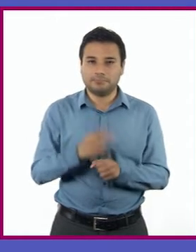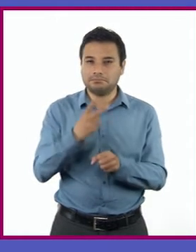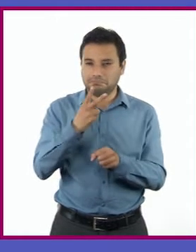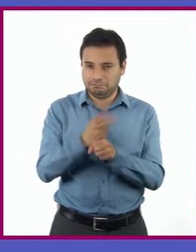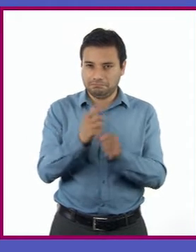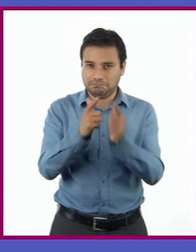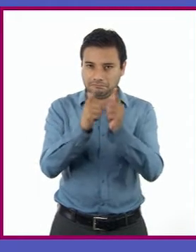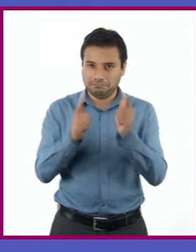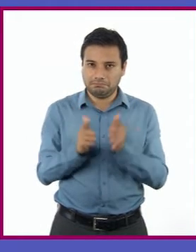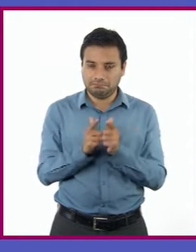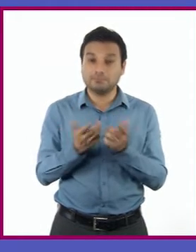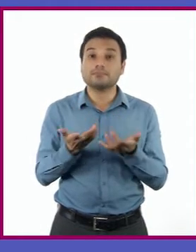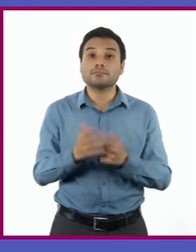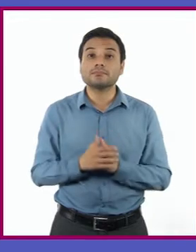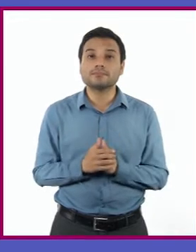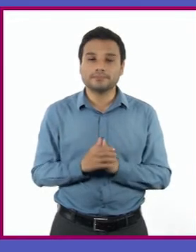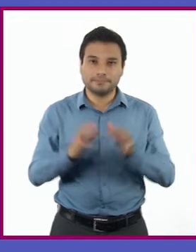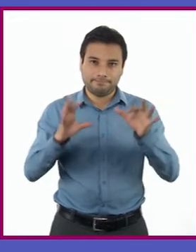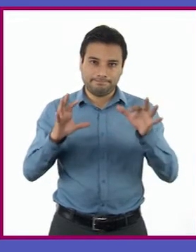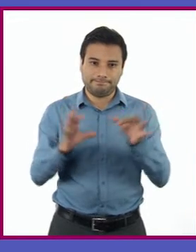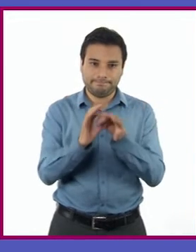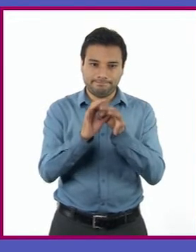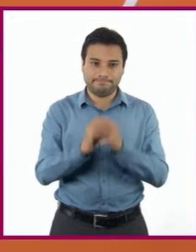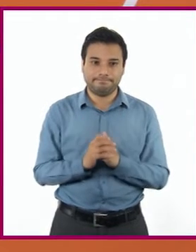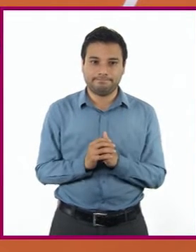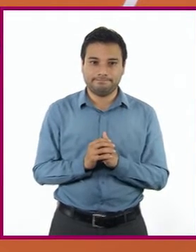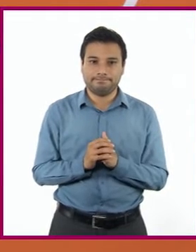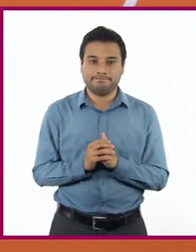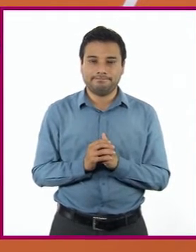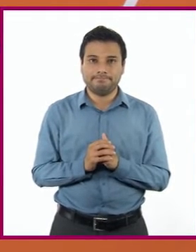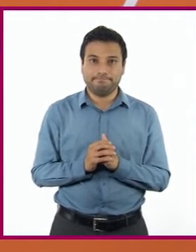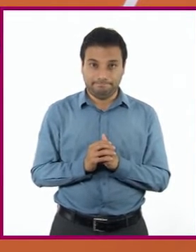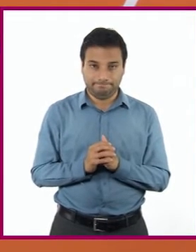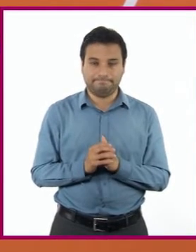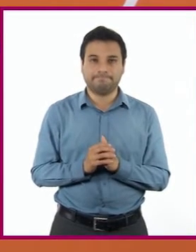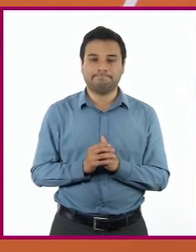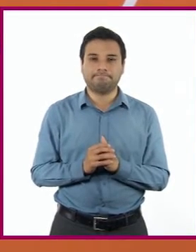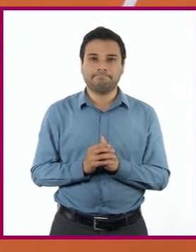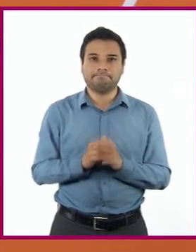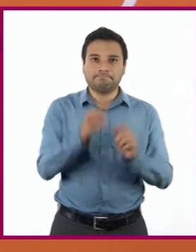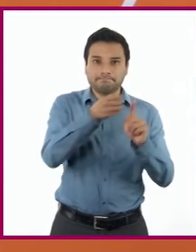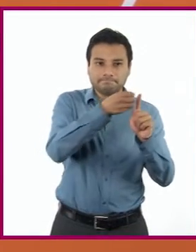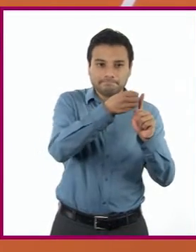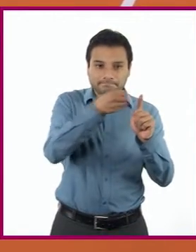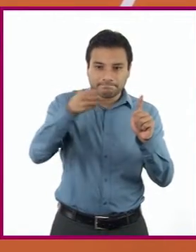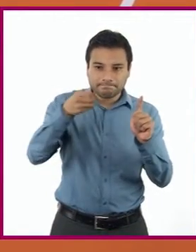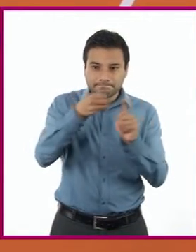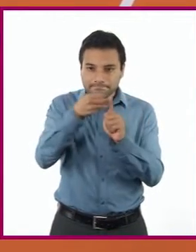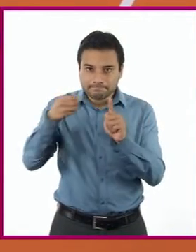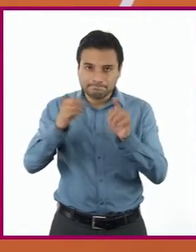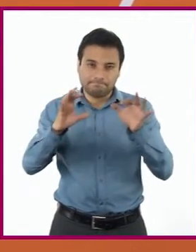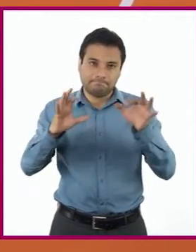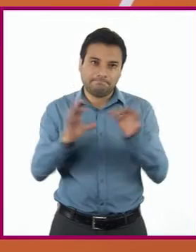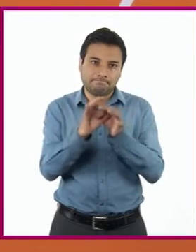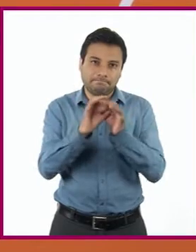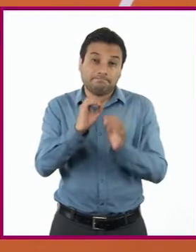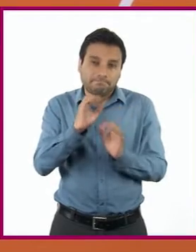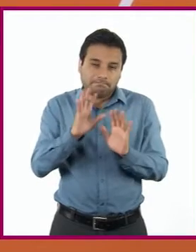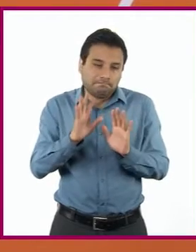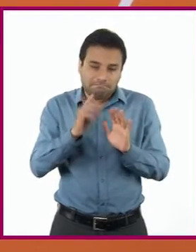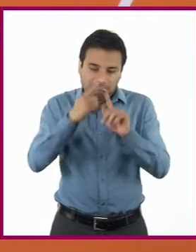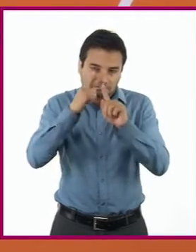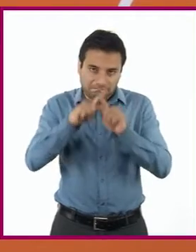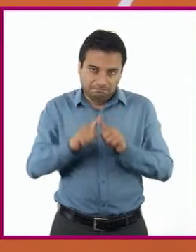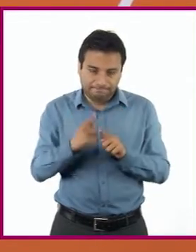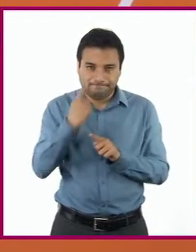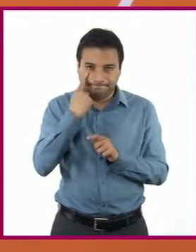de marcadores pertenece a conectores. Vinculan un miembro del discurso con otro anterior o con una suposición contextual.